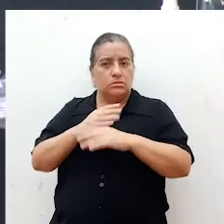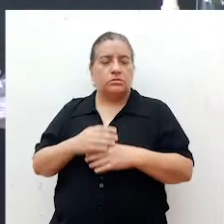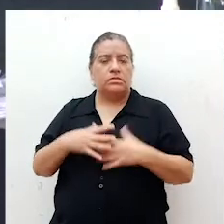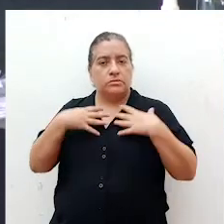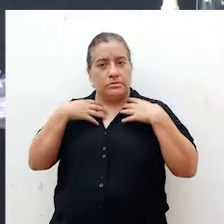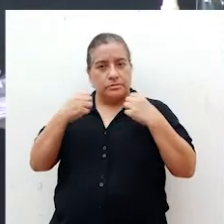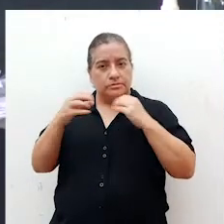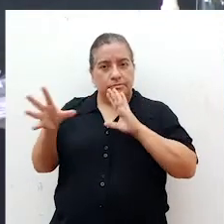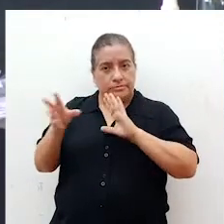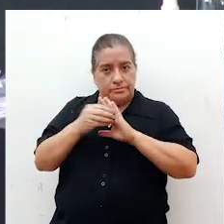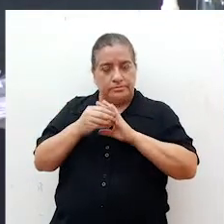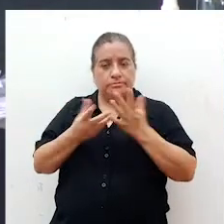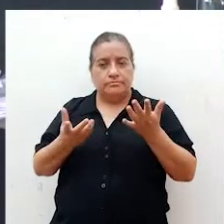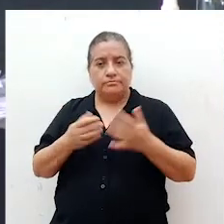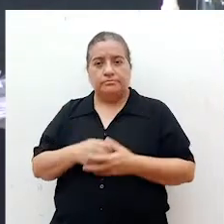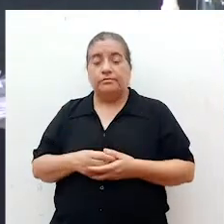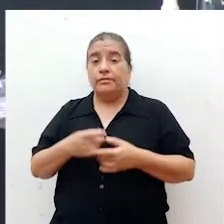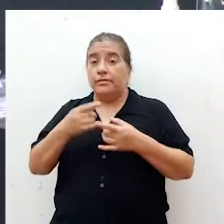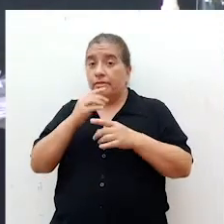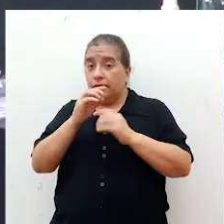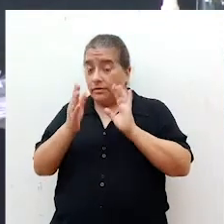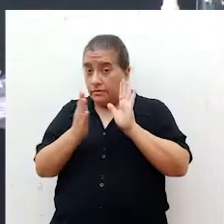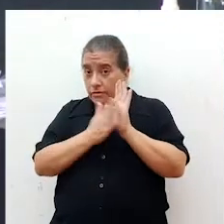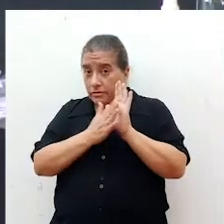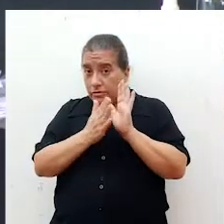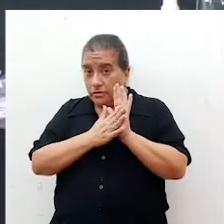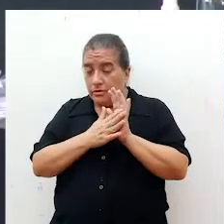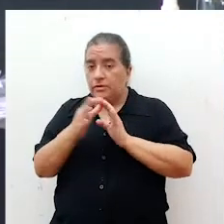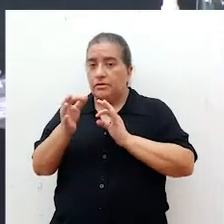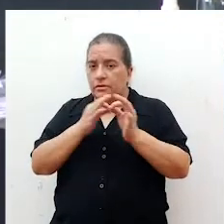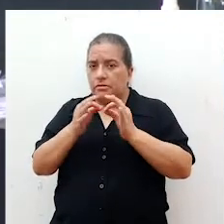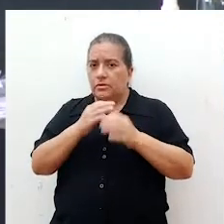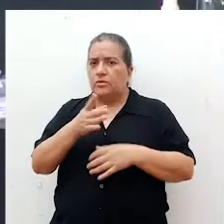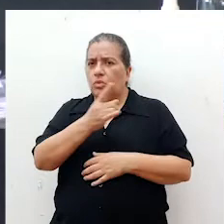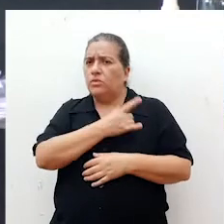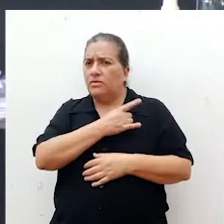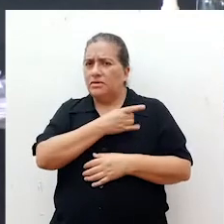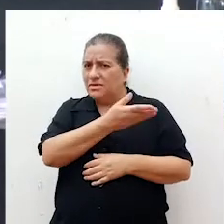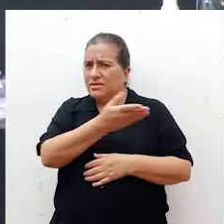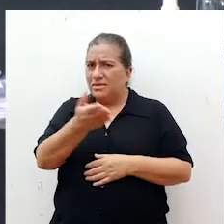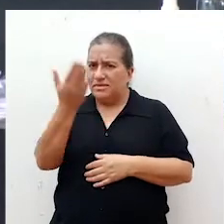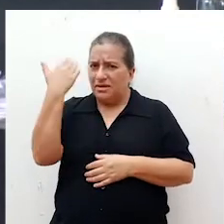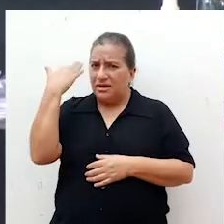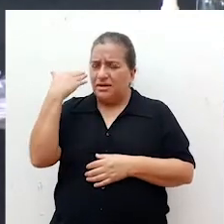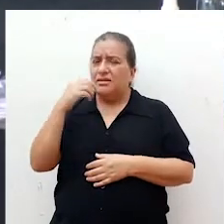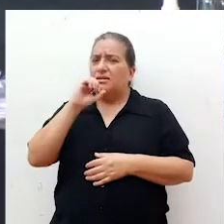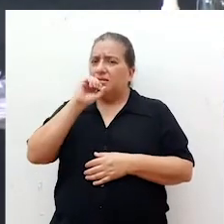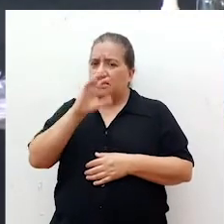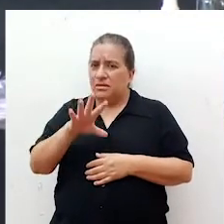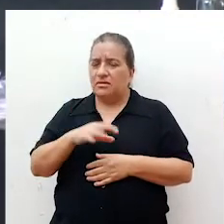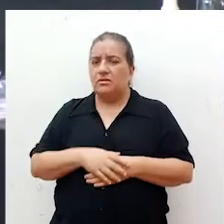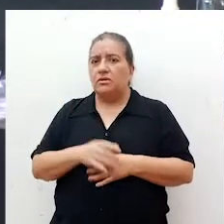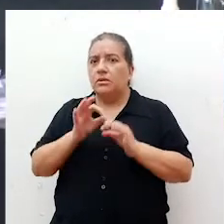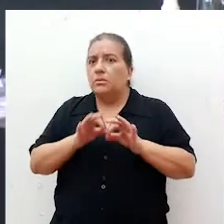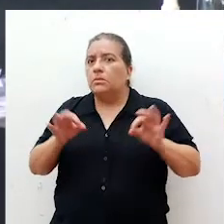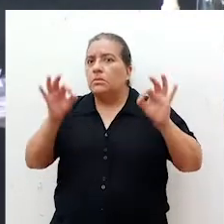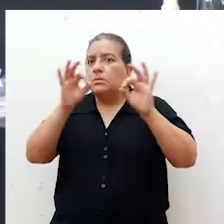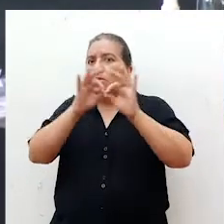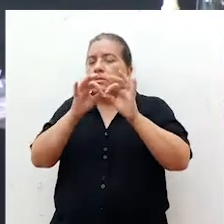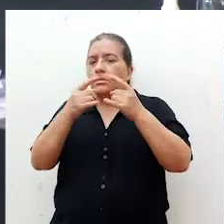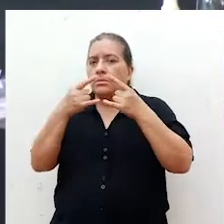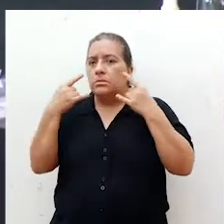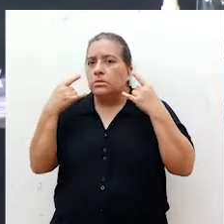clave para garantizar la salud, ya por entonces, cuando la Defensoría hacía este planteamiento, ya las universidades habían